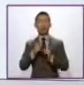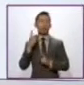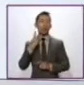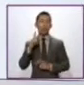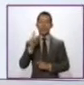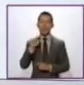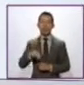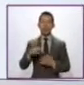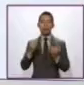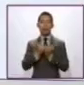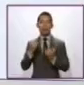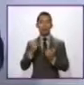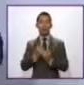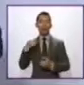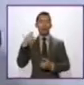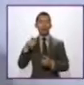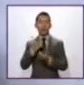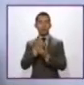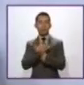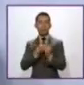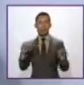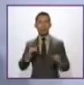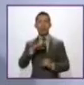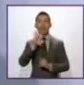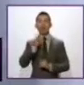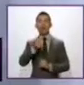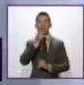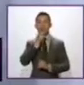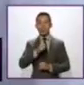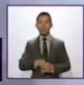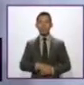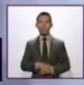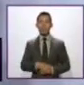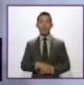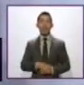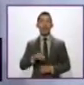y Querétaro Independiente. Adelante, candidato, 40 segundos. Gracias, Celia.